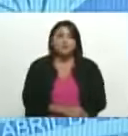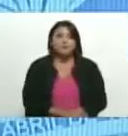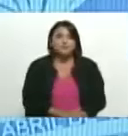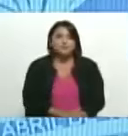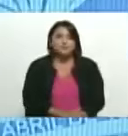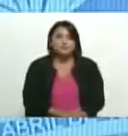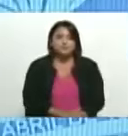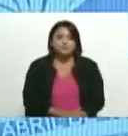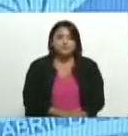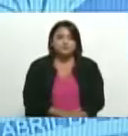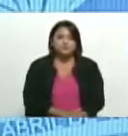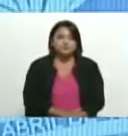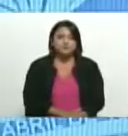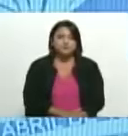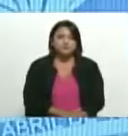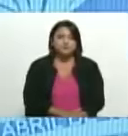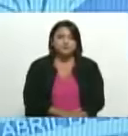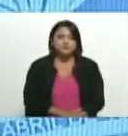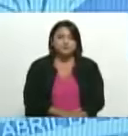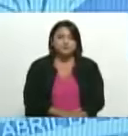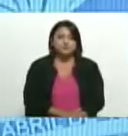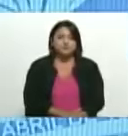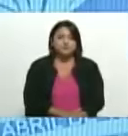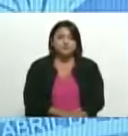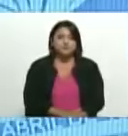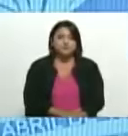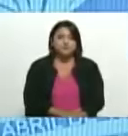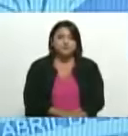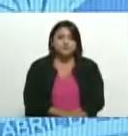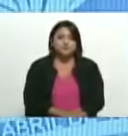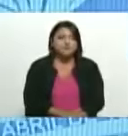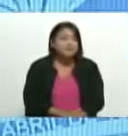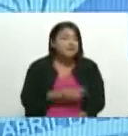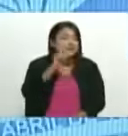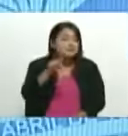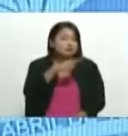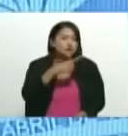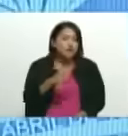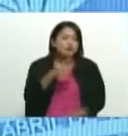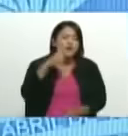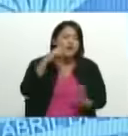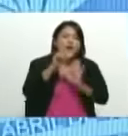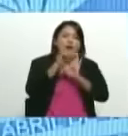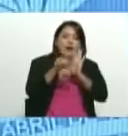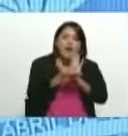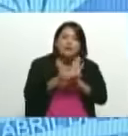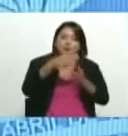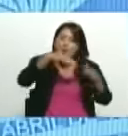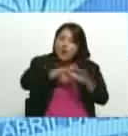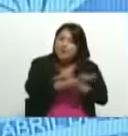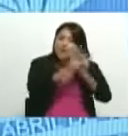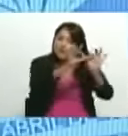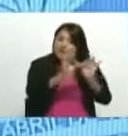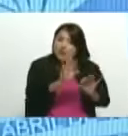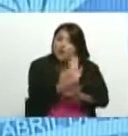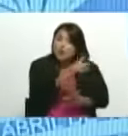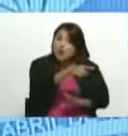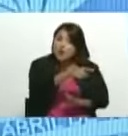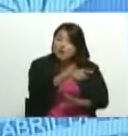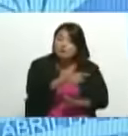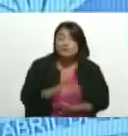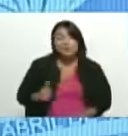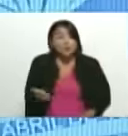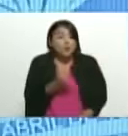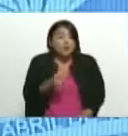Eso fue lo que pasó el domingo. Supongo que están a buen resguardo las actas. Porque cualquier venezolano o venezolana tiene